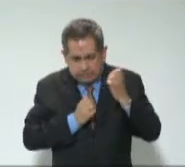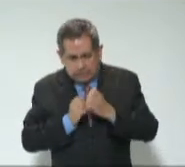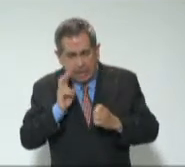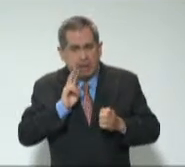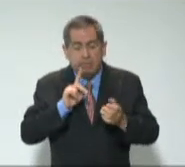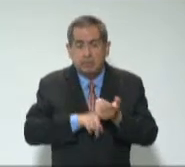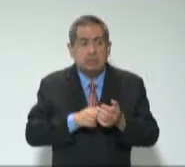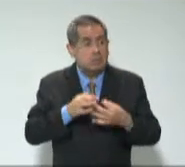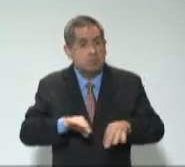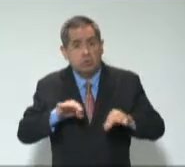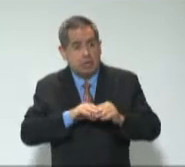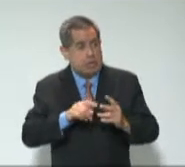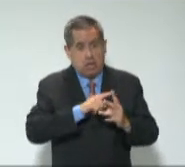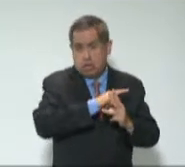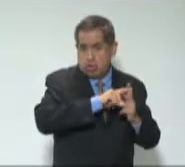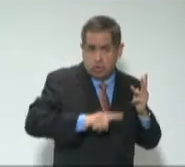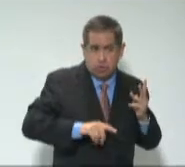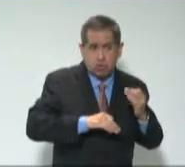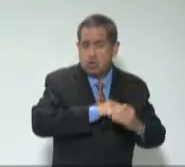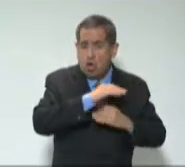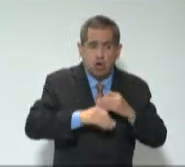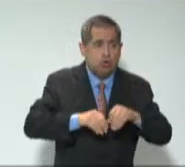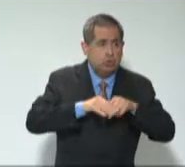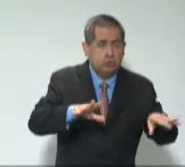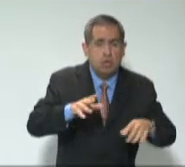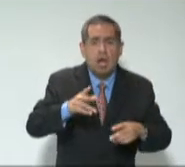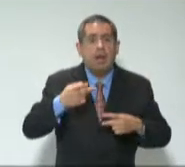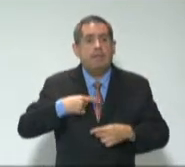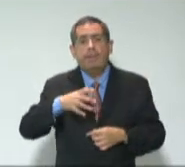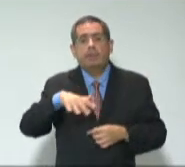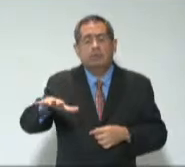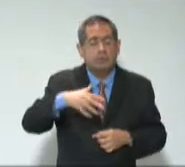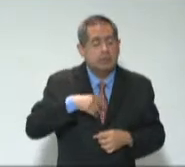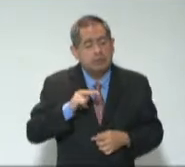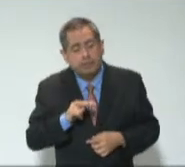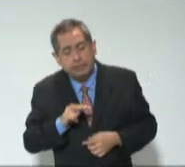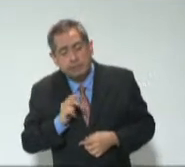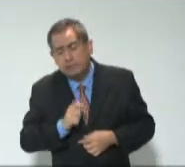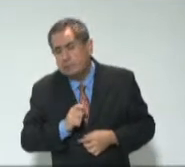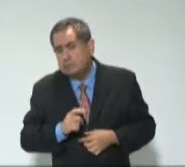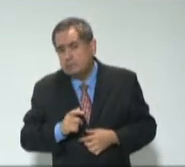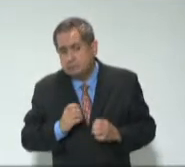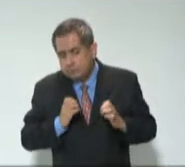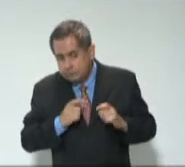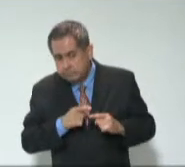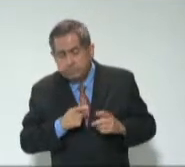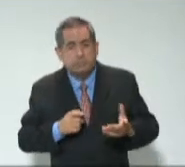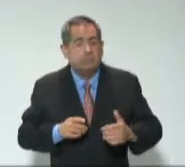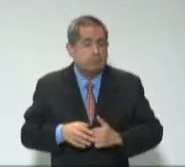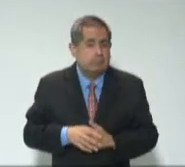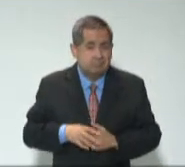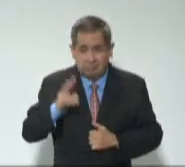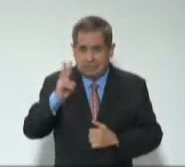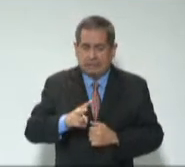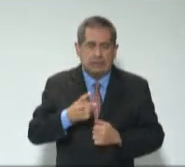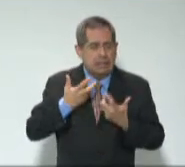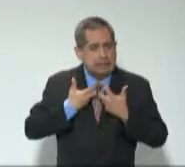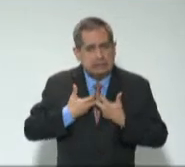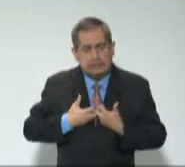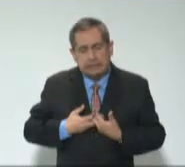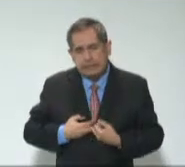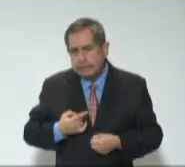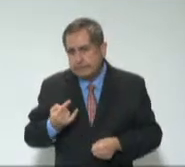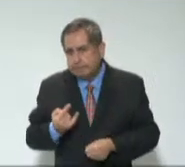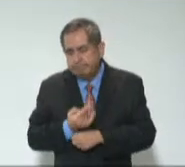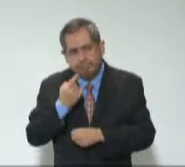que todos los componentes de la sociedad debemos estar es muy desalentador como